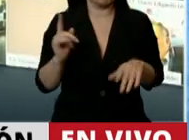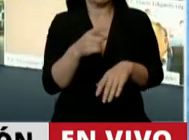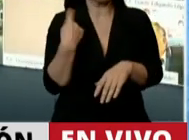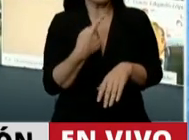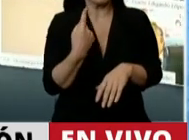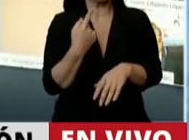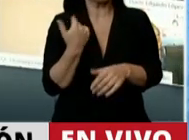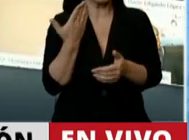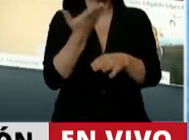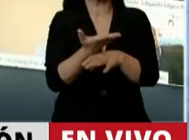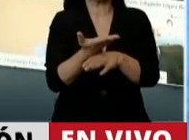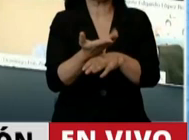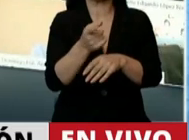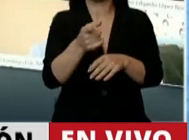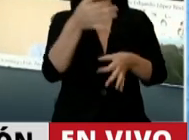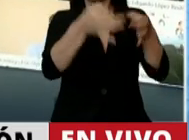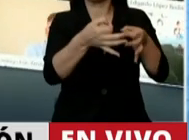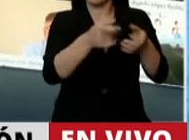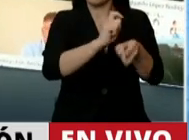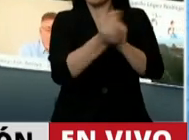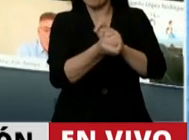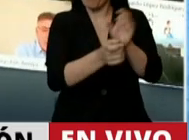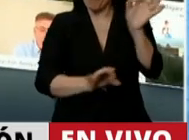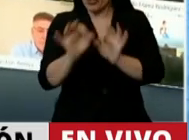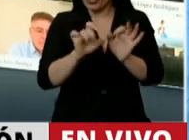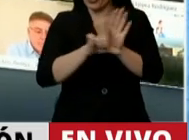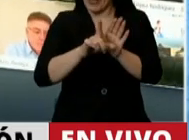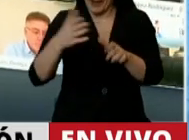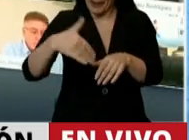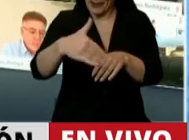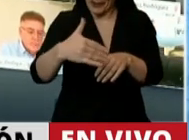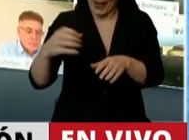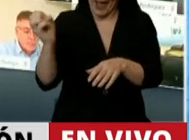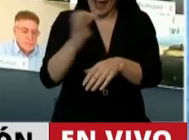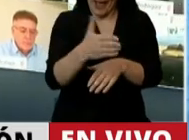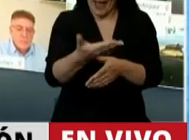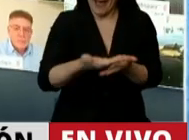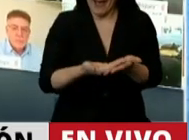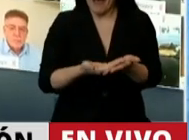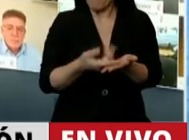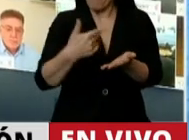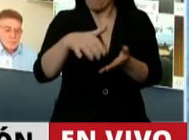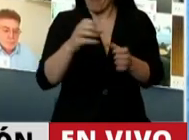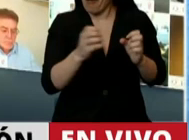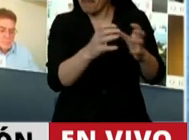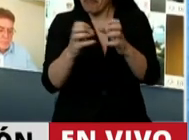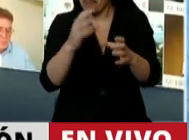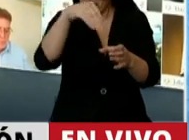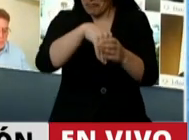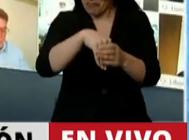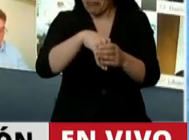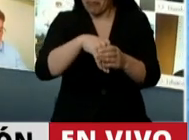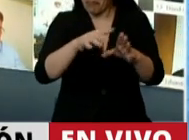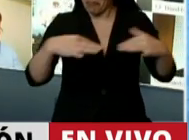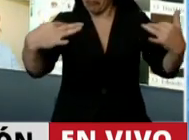la reforma judicial, un proyecto de ley que estará llegando y que será discutido en esta